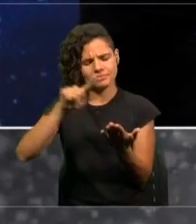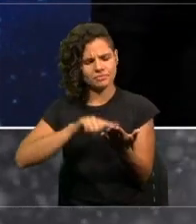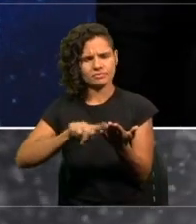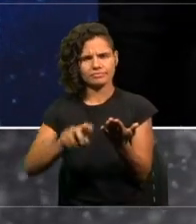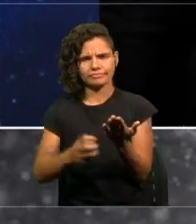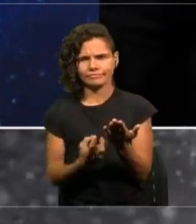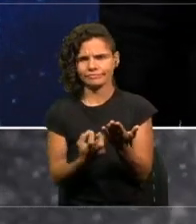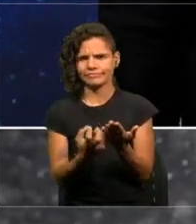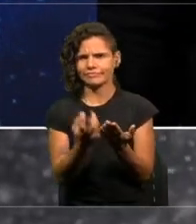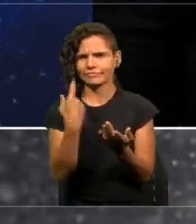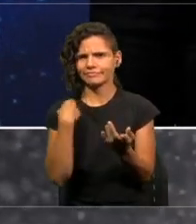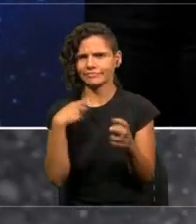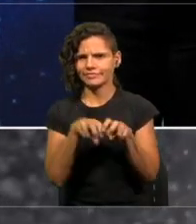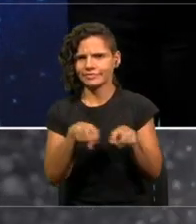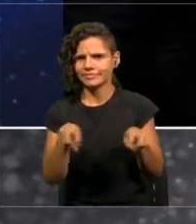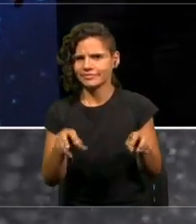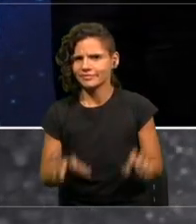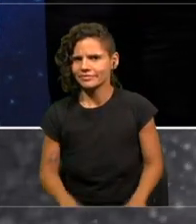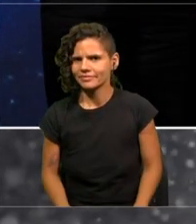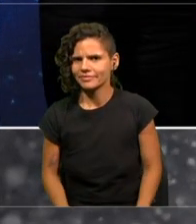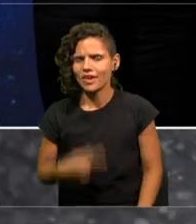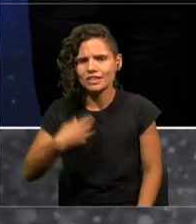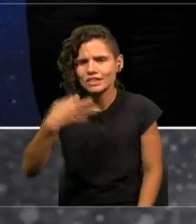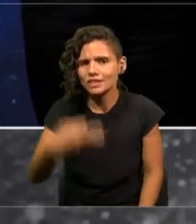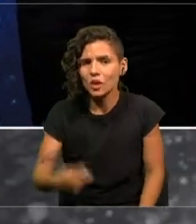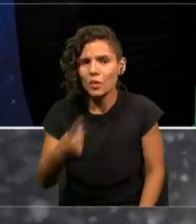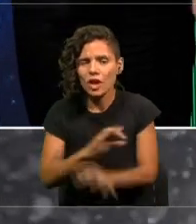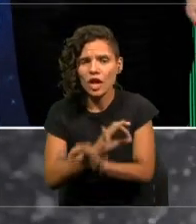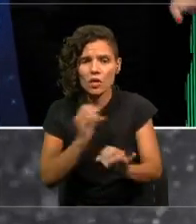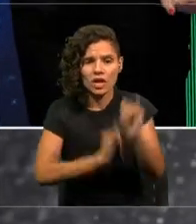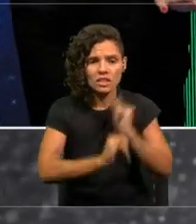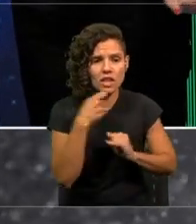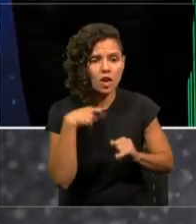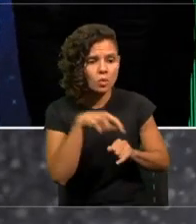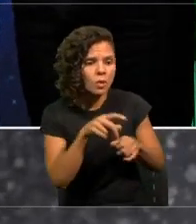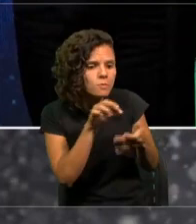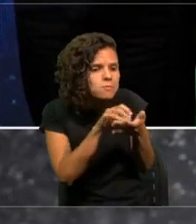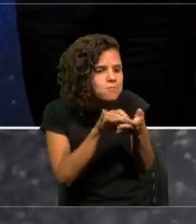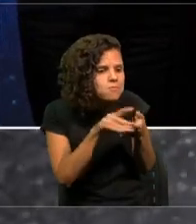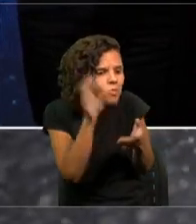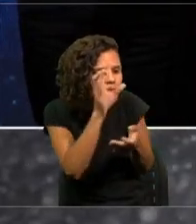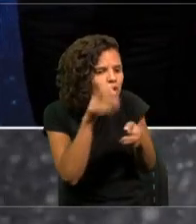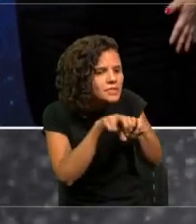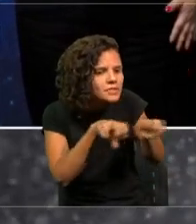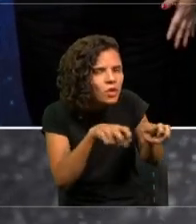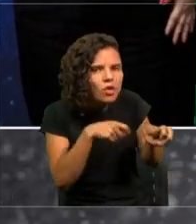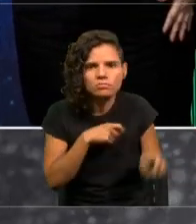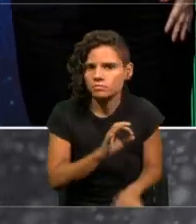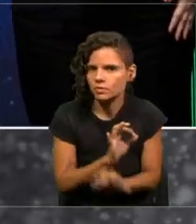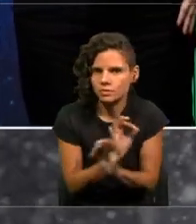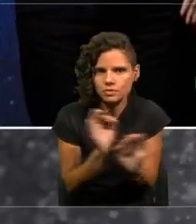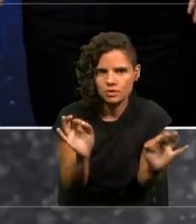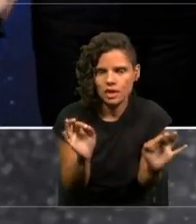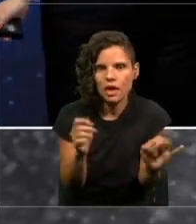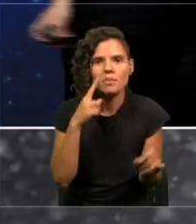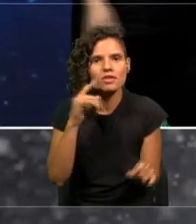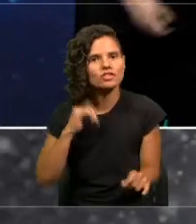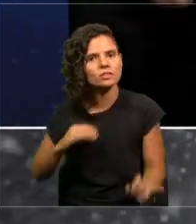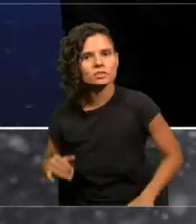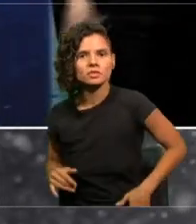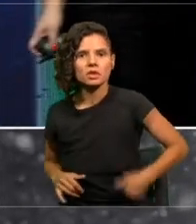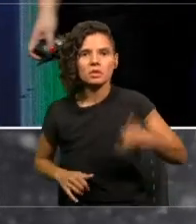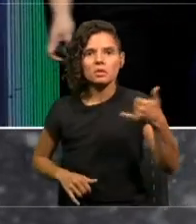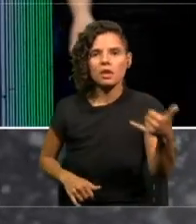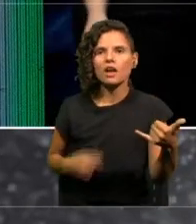doy fe de que nunca busque un sillón por internet pero el registro que se llevó mi teléfono